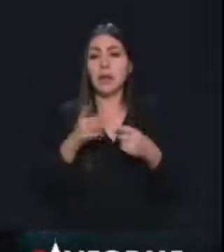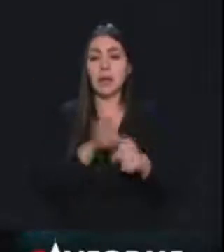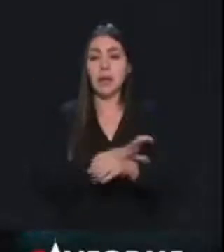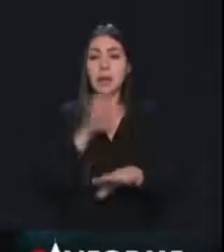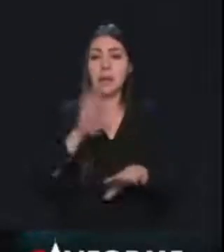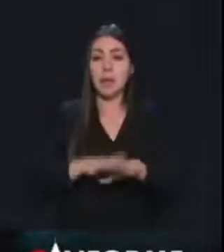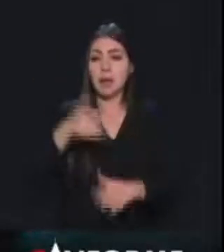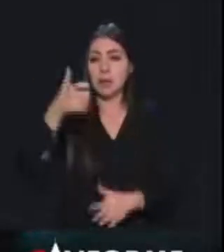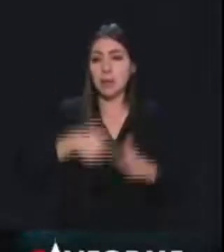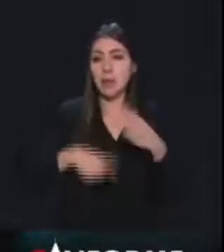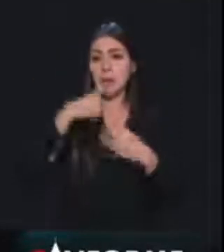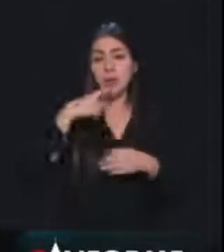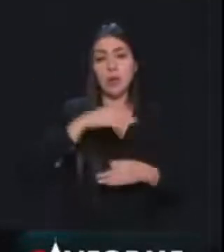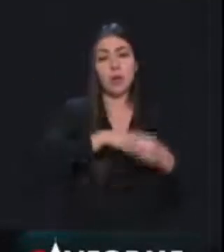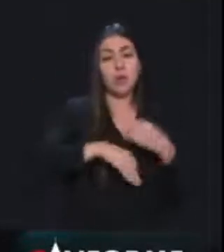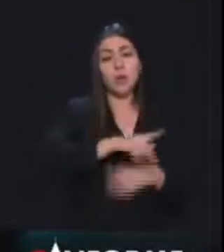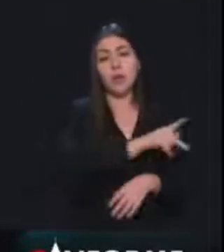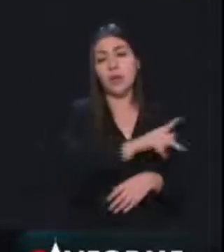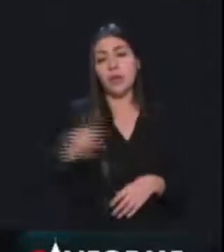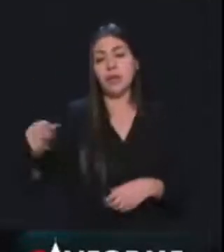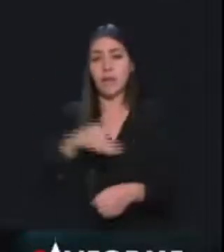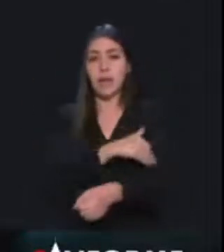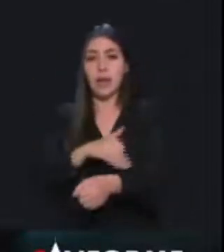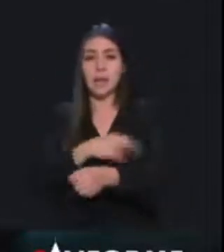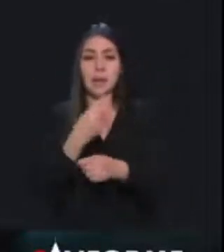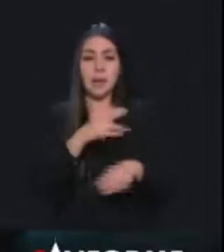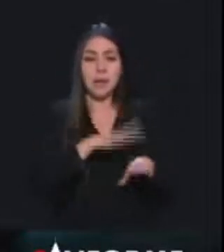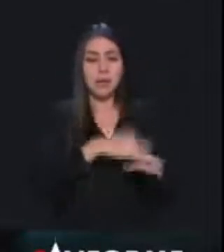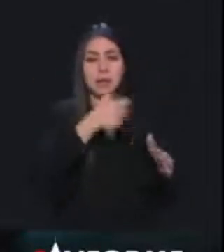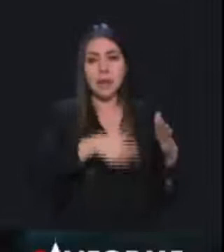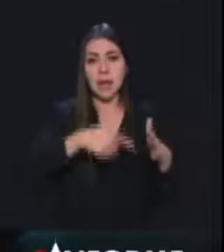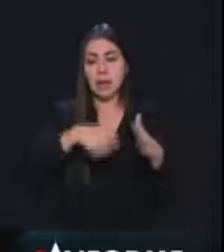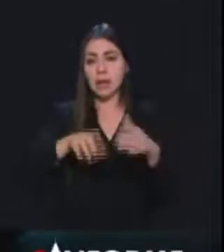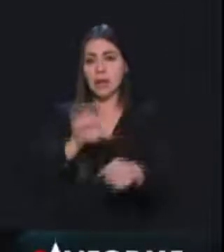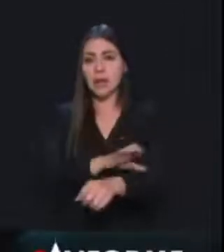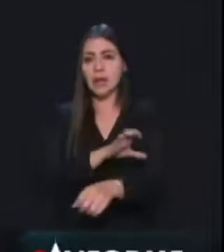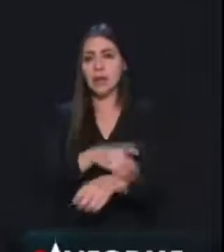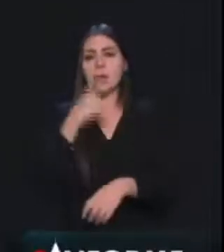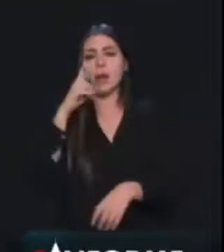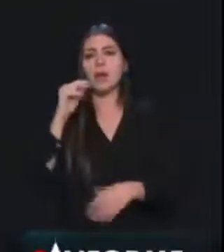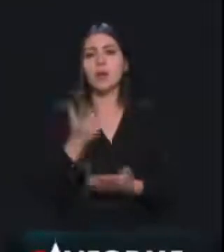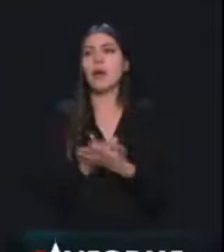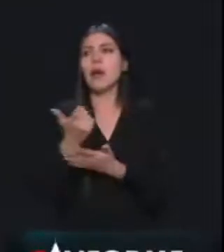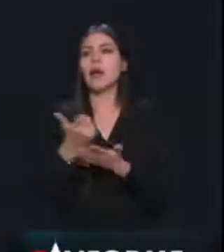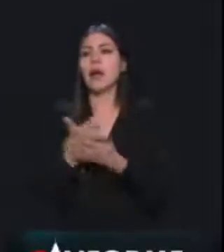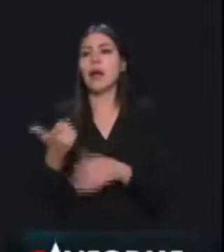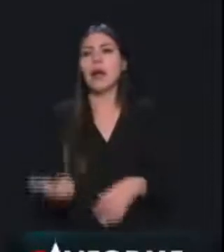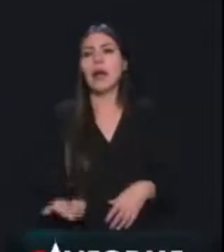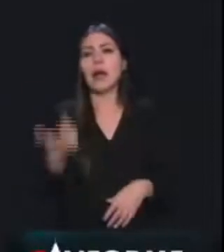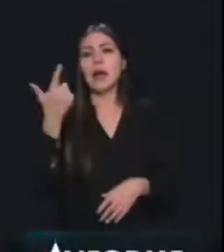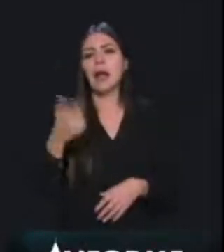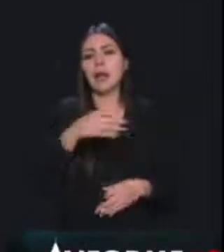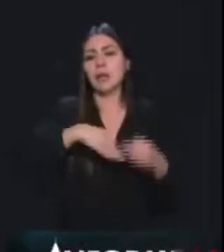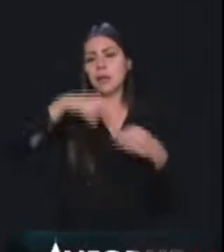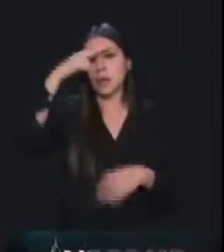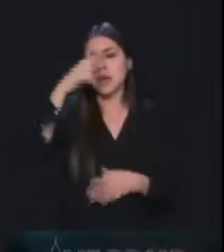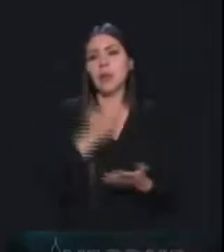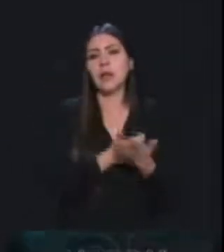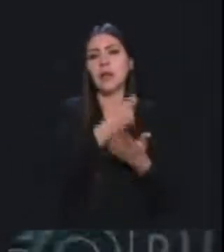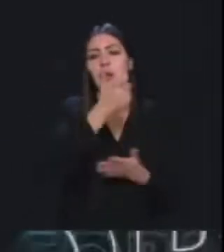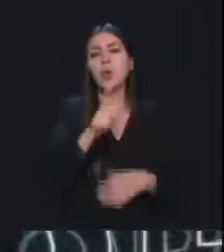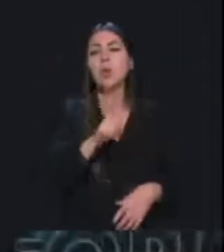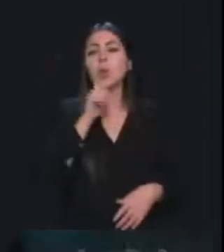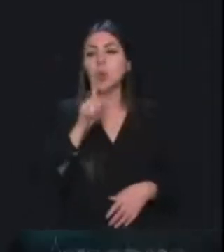menos para todas las familias, en donde, pues sí, no nos salga tan caro a todos los mexicanos el estar pagando